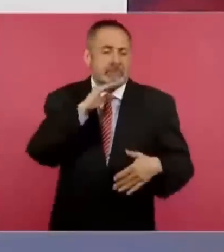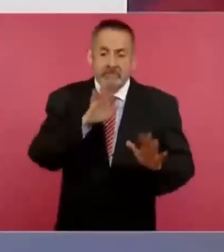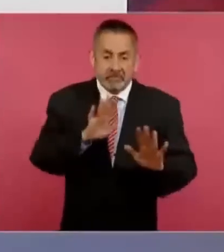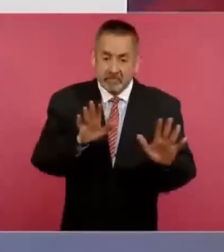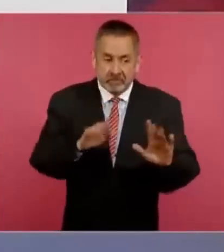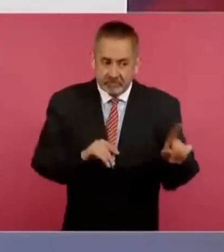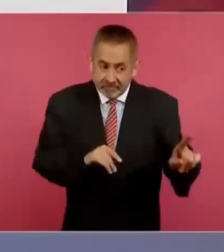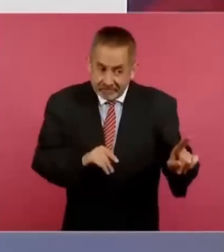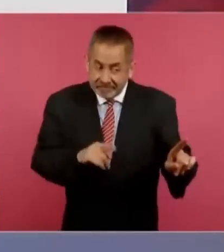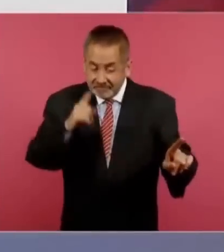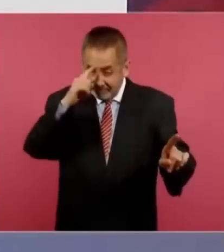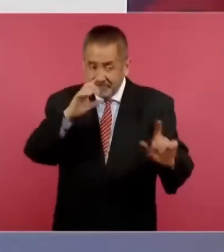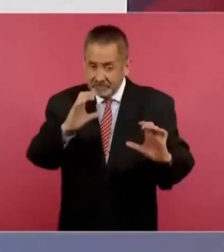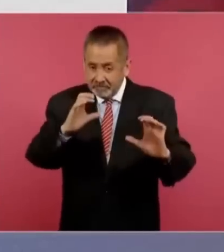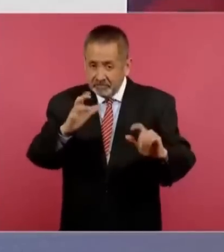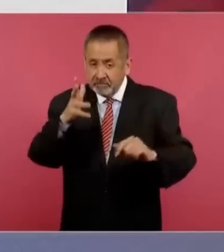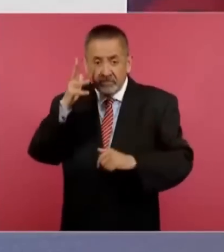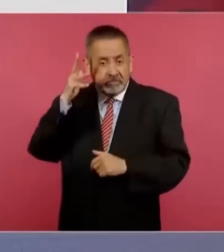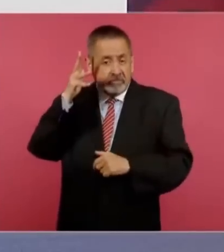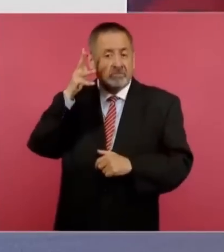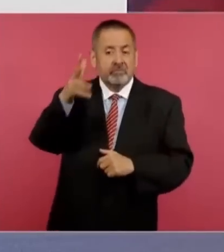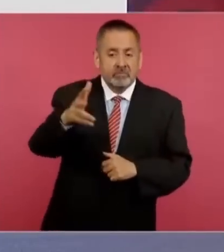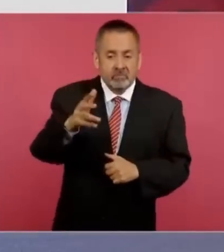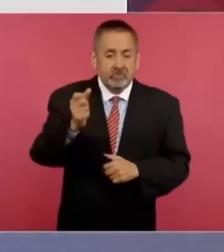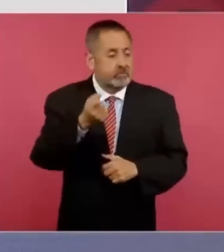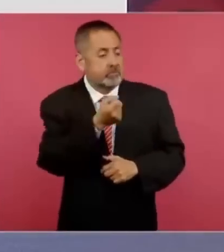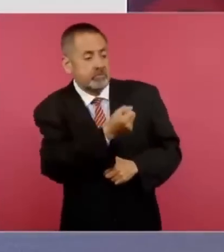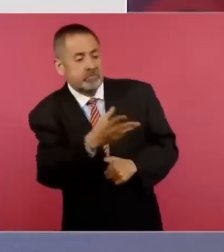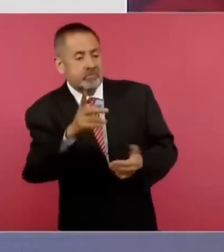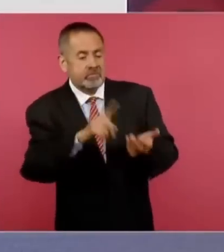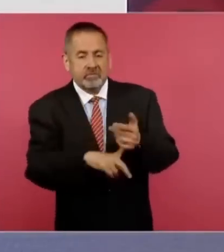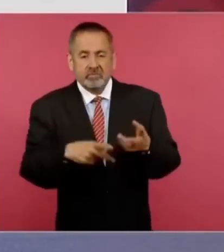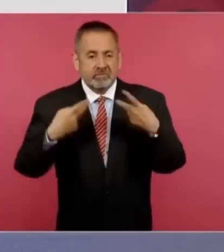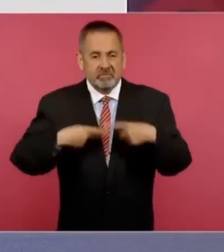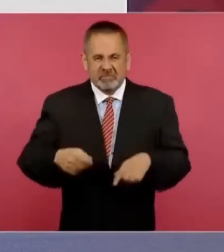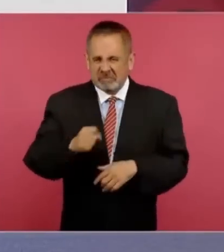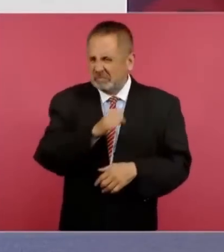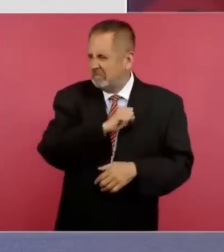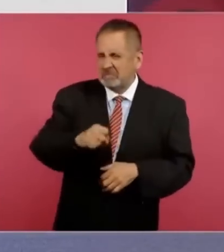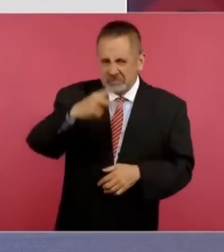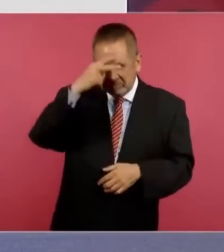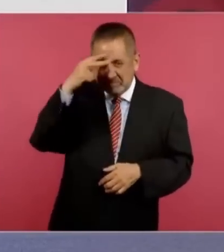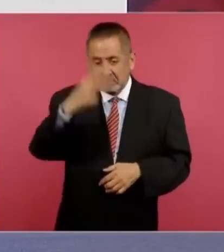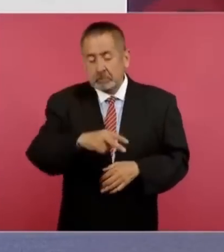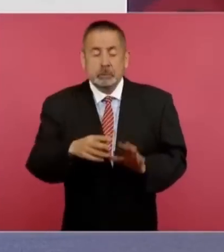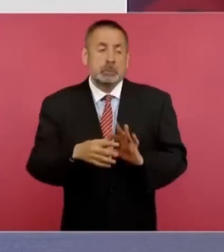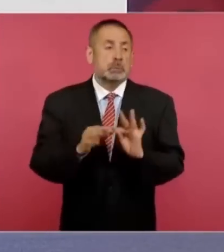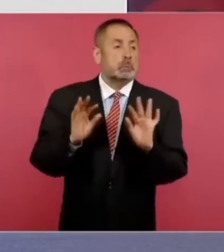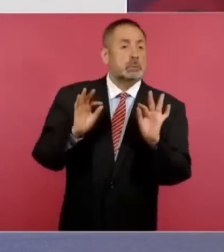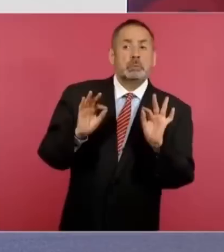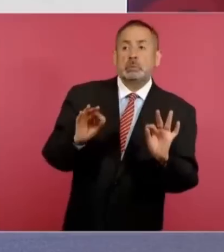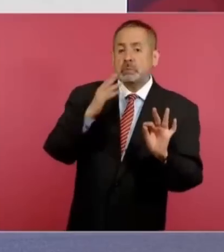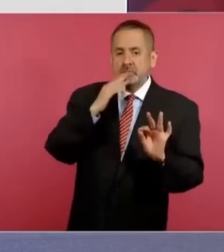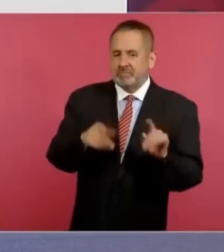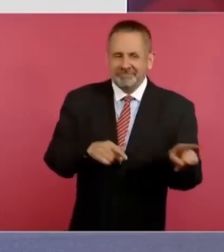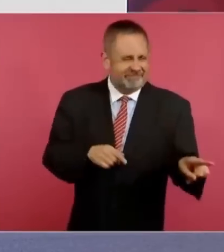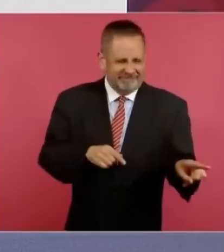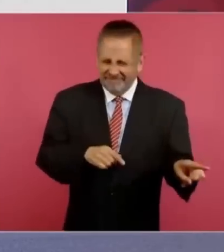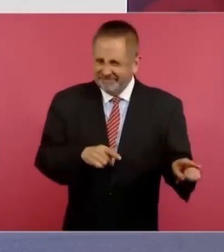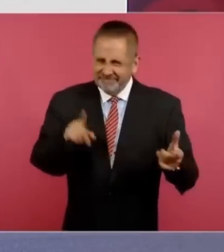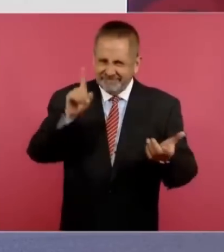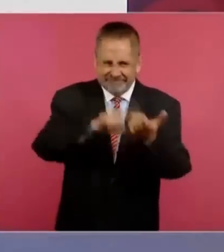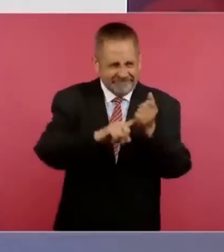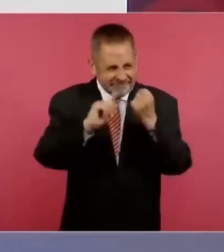porque en años futuros algunos malos mexicanos identificados con las